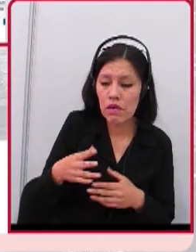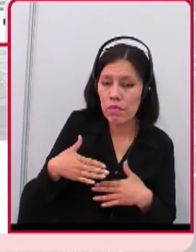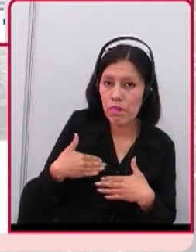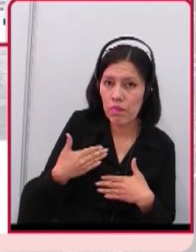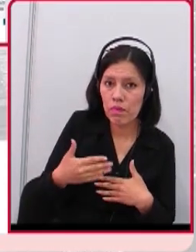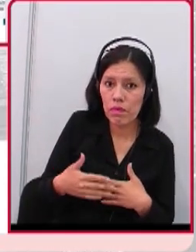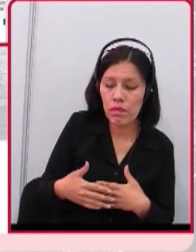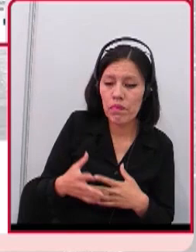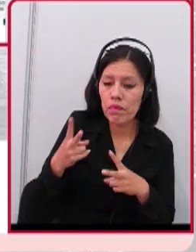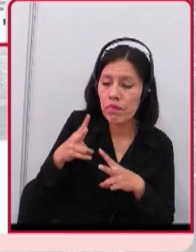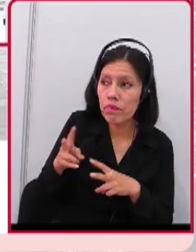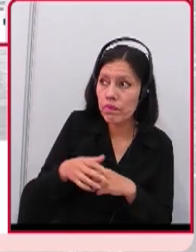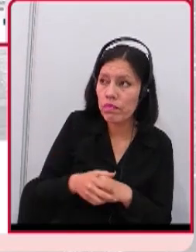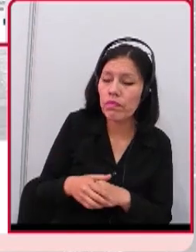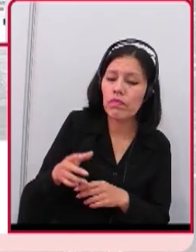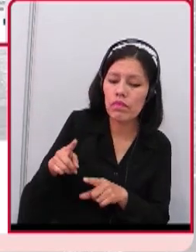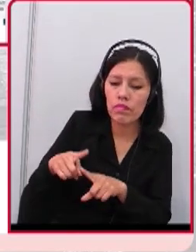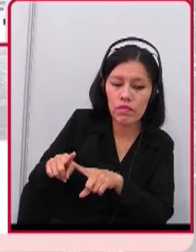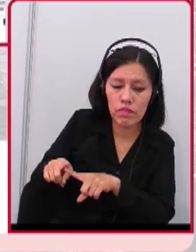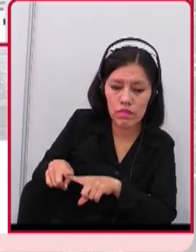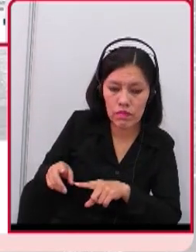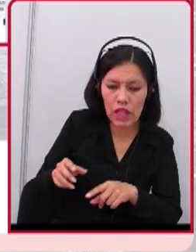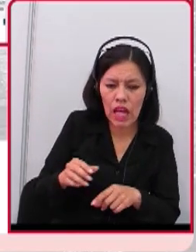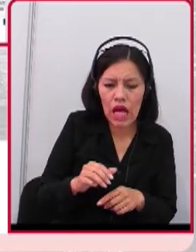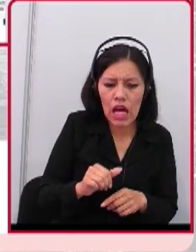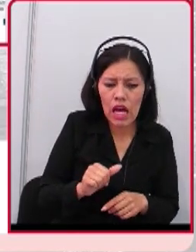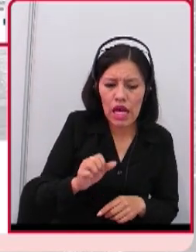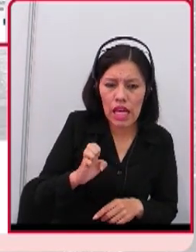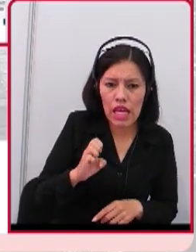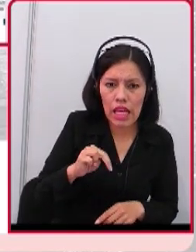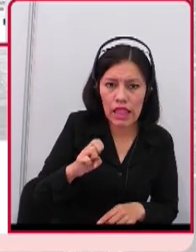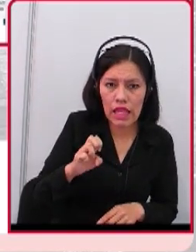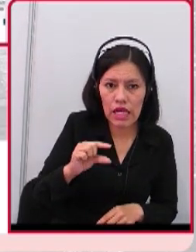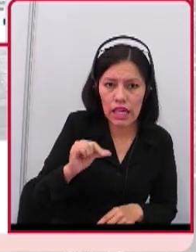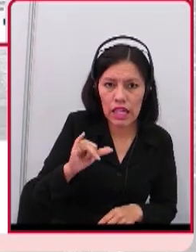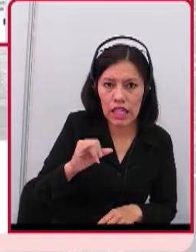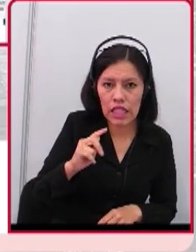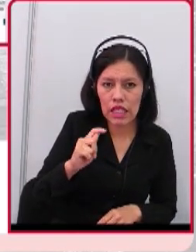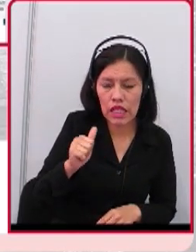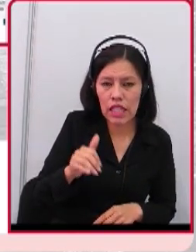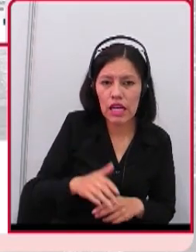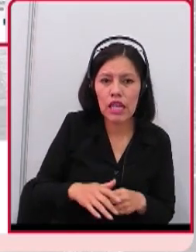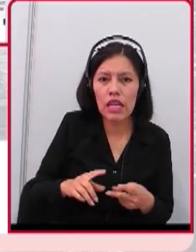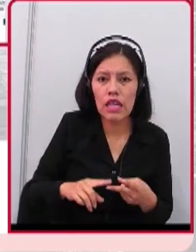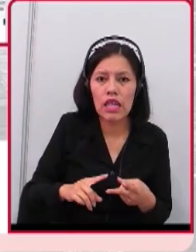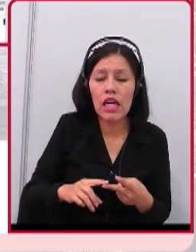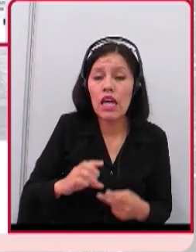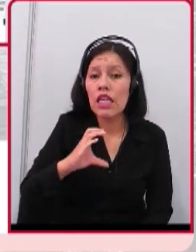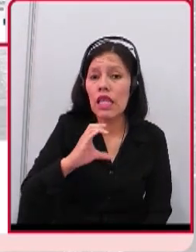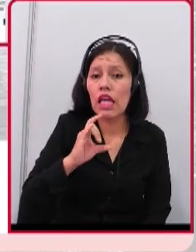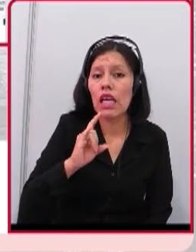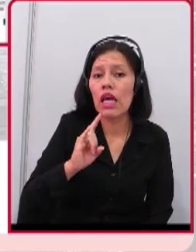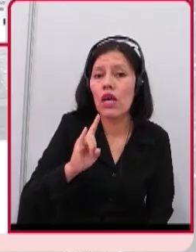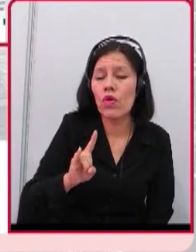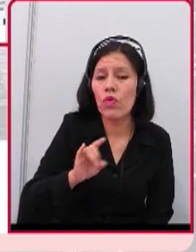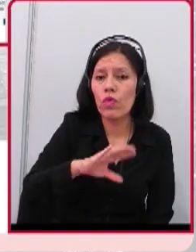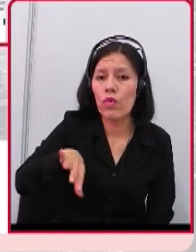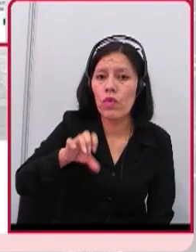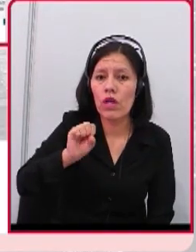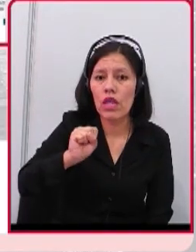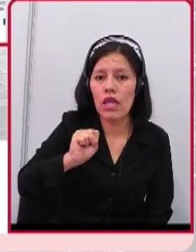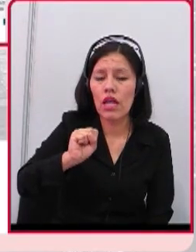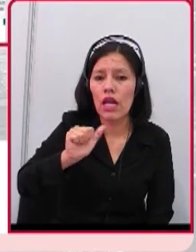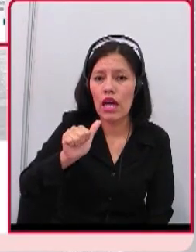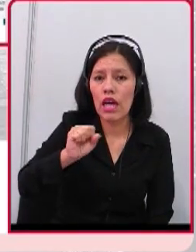principalmente emplazados en las rocas calcáreas de carbonatos del conglomerado Xuco. Y